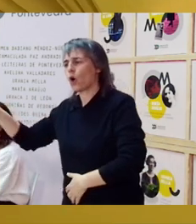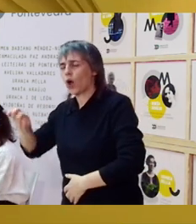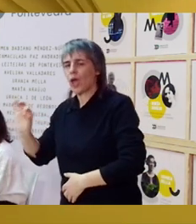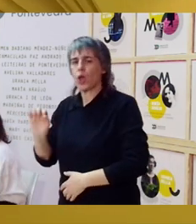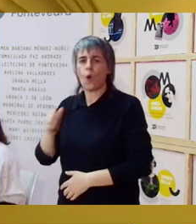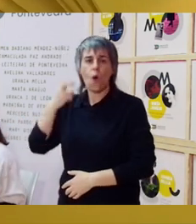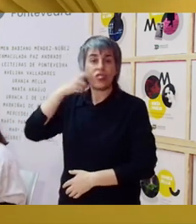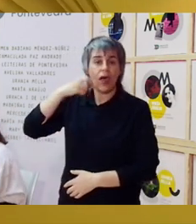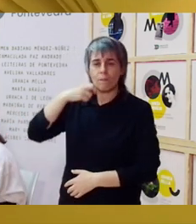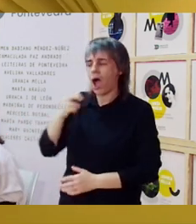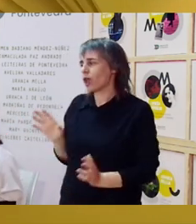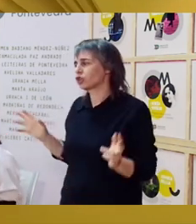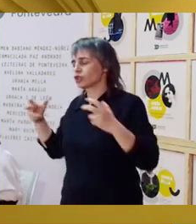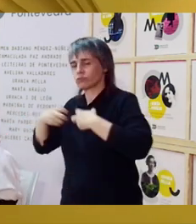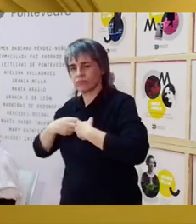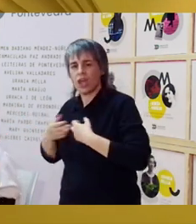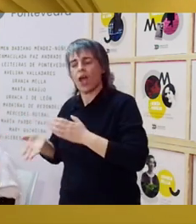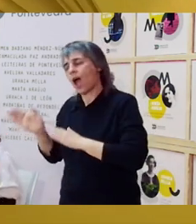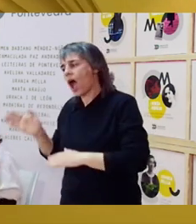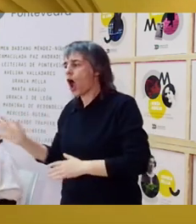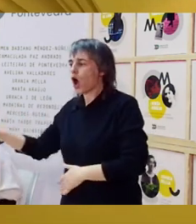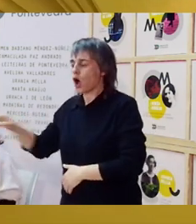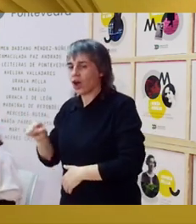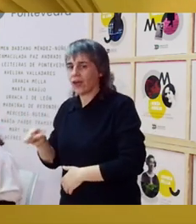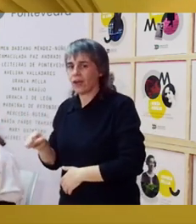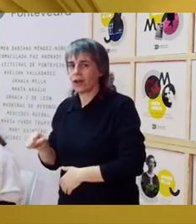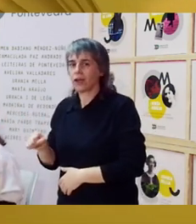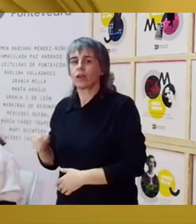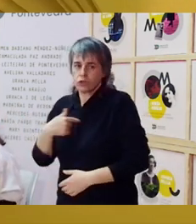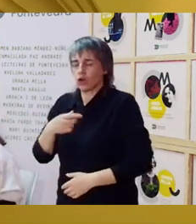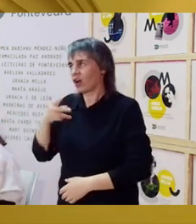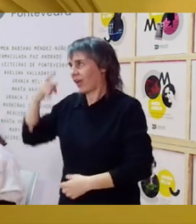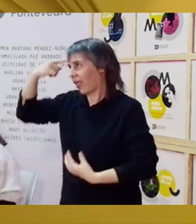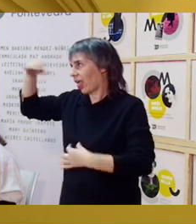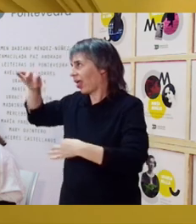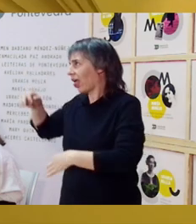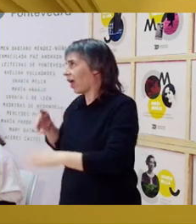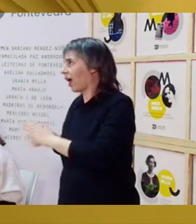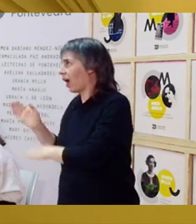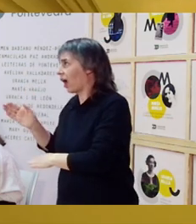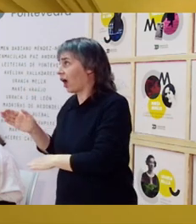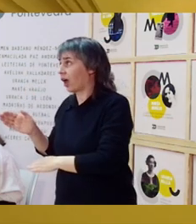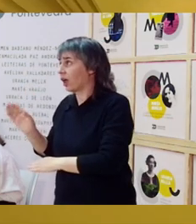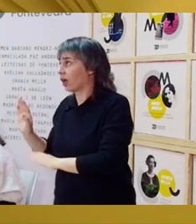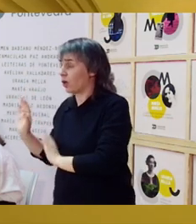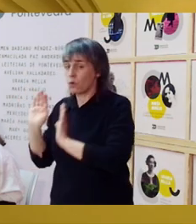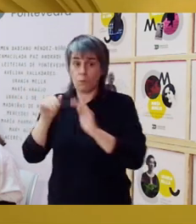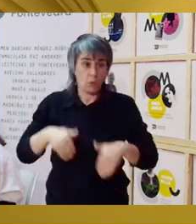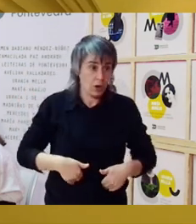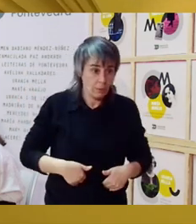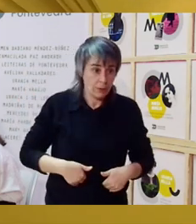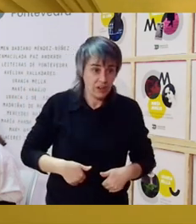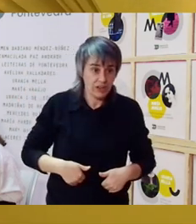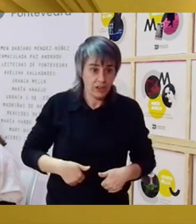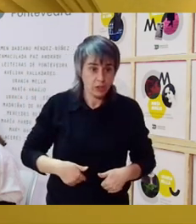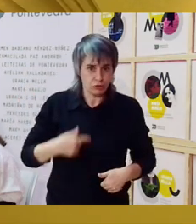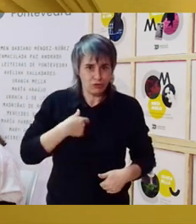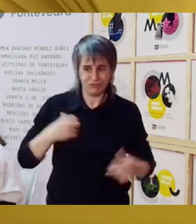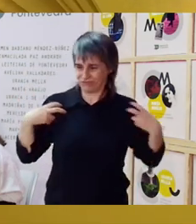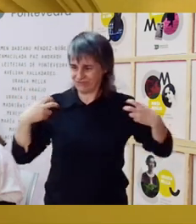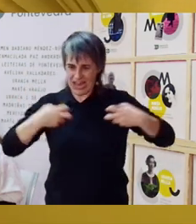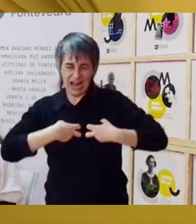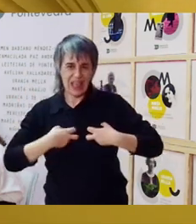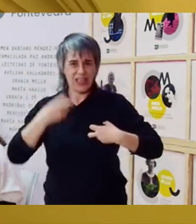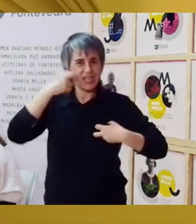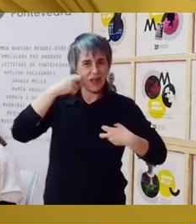despois, recordo iso como algo super decepcionante, porque eu chegaba coa miña chaqueta e con meus zapatos ilusionada